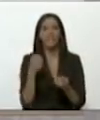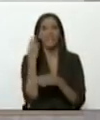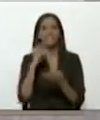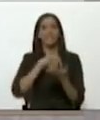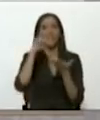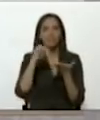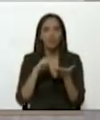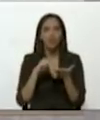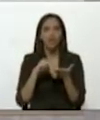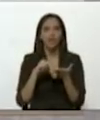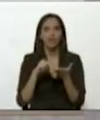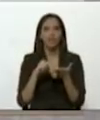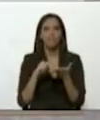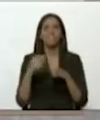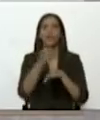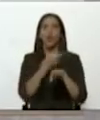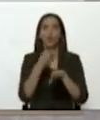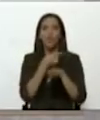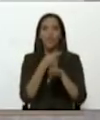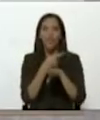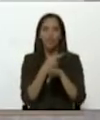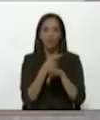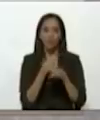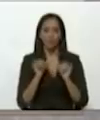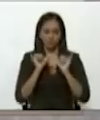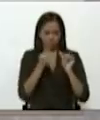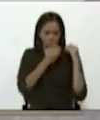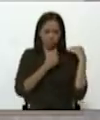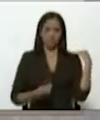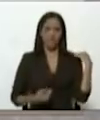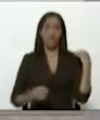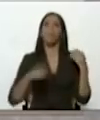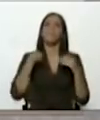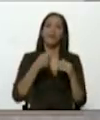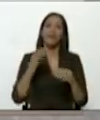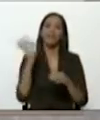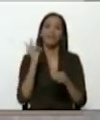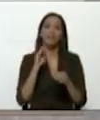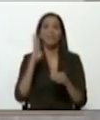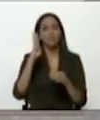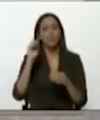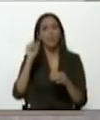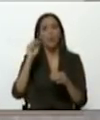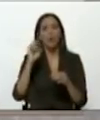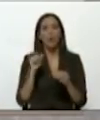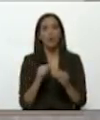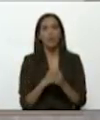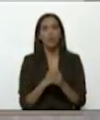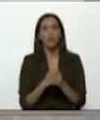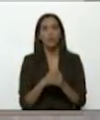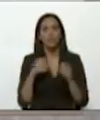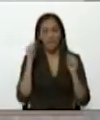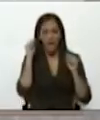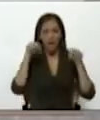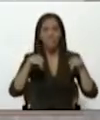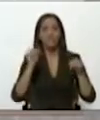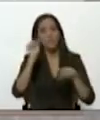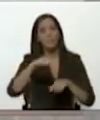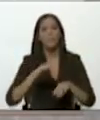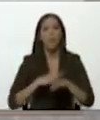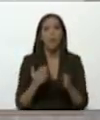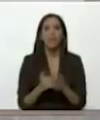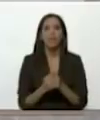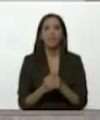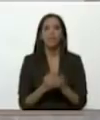Nacional y el gobierno interino pague los intereses de esos bonos. Desde mi punto de vista, sí. ¿Por qué? Porque